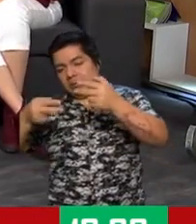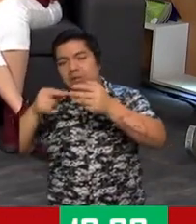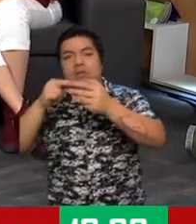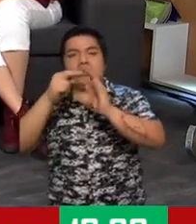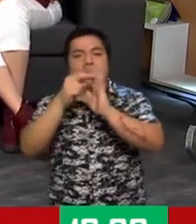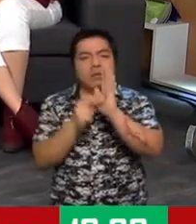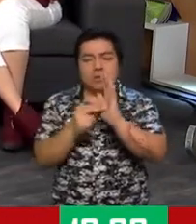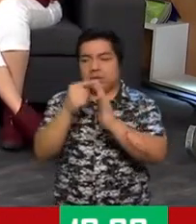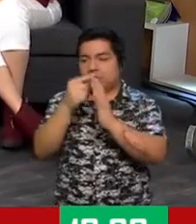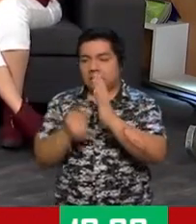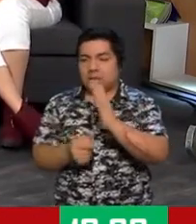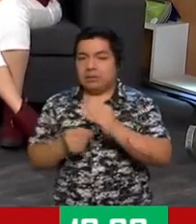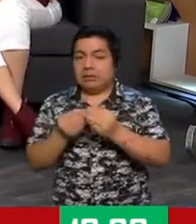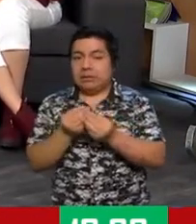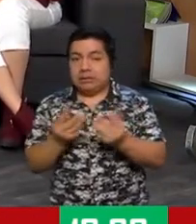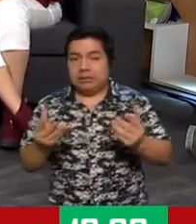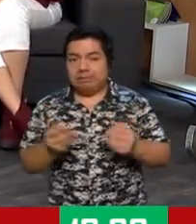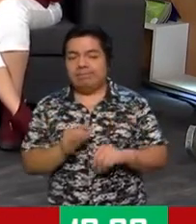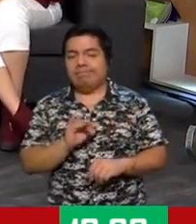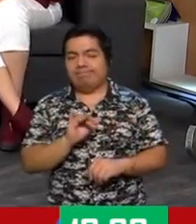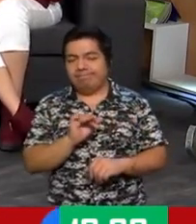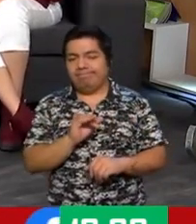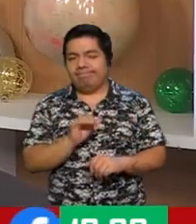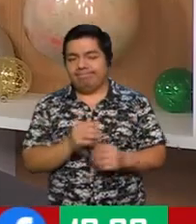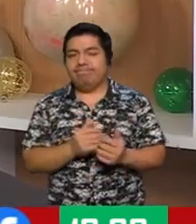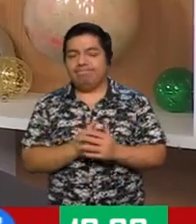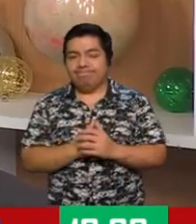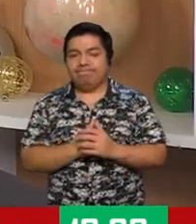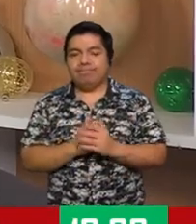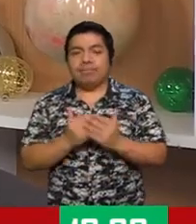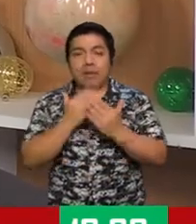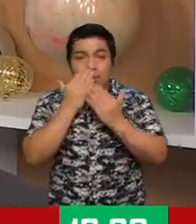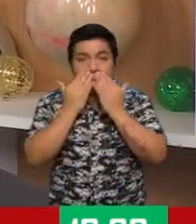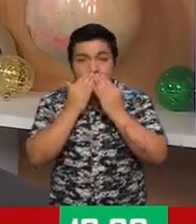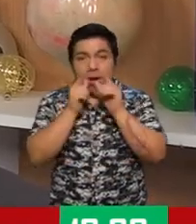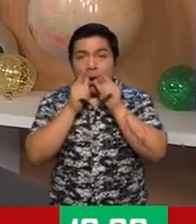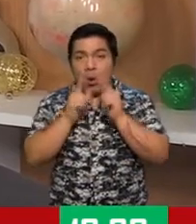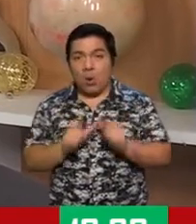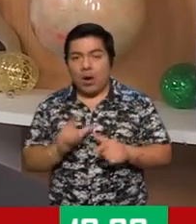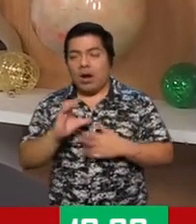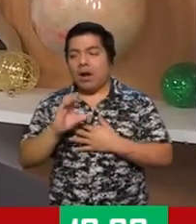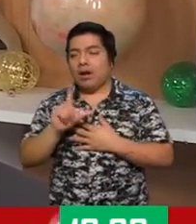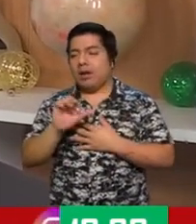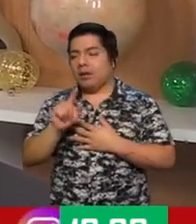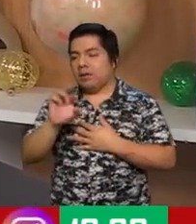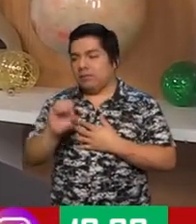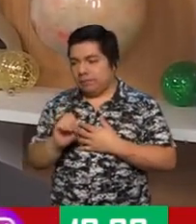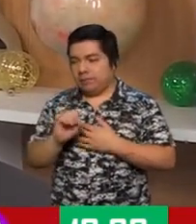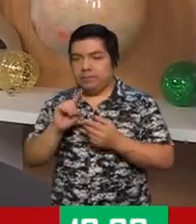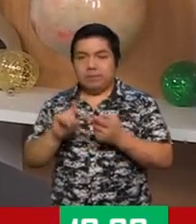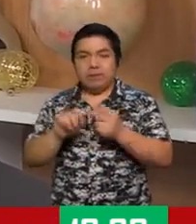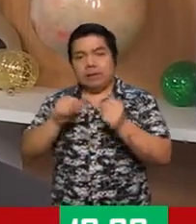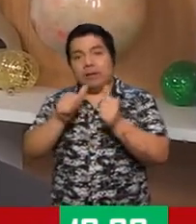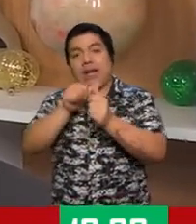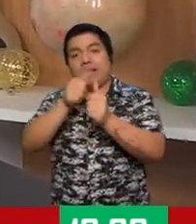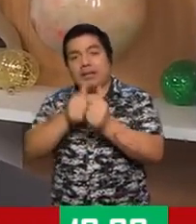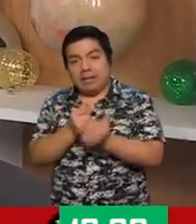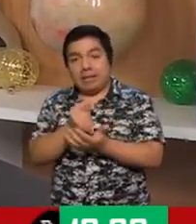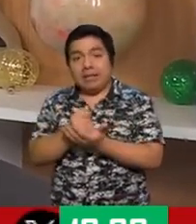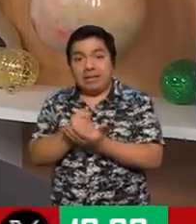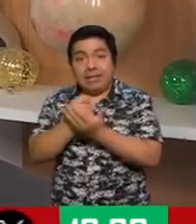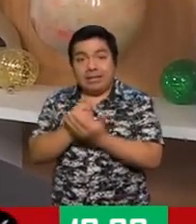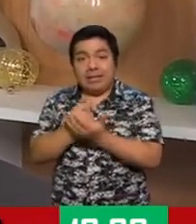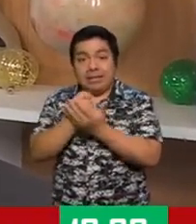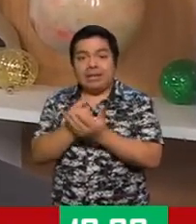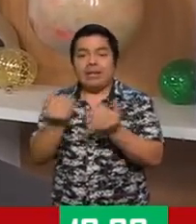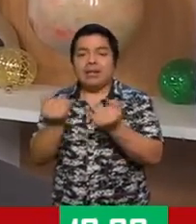y demás. Sí, hay muchísimo. Yo estudié literatura en el claustro, después me fui a estudiar arte terapia porque también quería que la